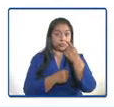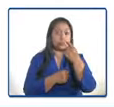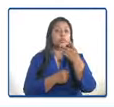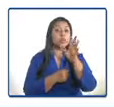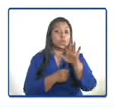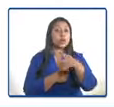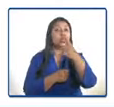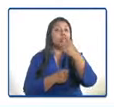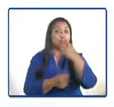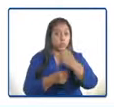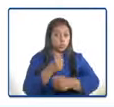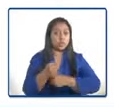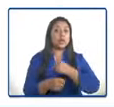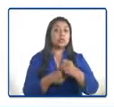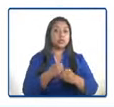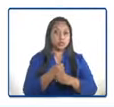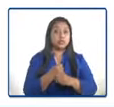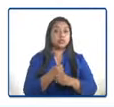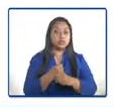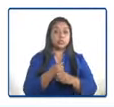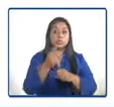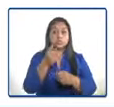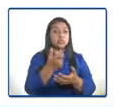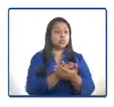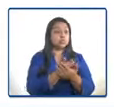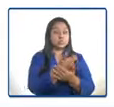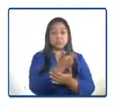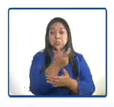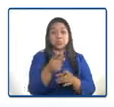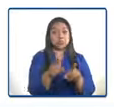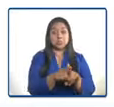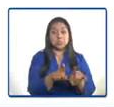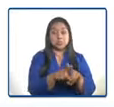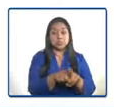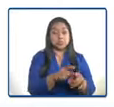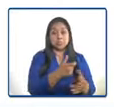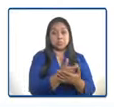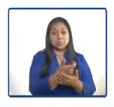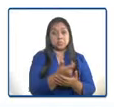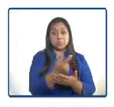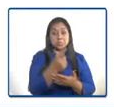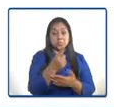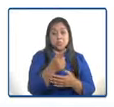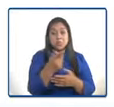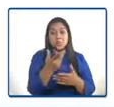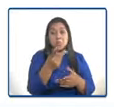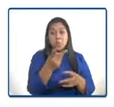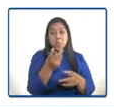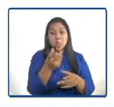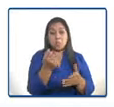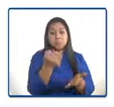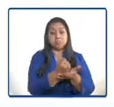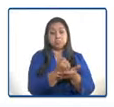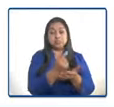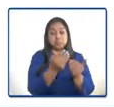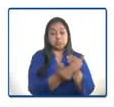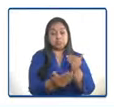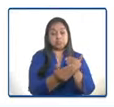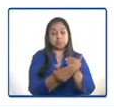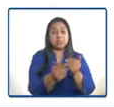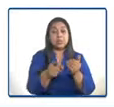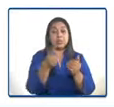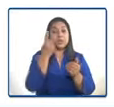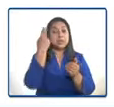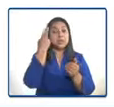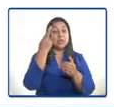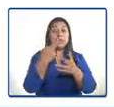por un año, usted va a pagar la misma cantidad de dinero que es por la misma revalorización y usted regresa al día de su cita.